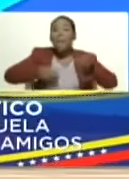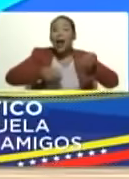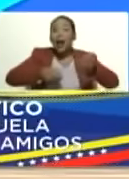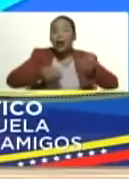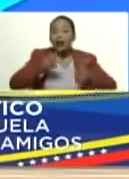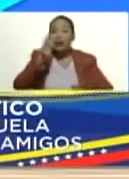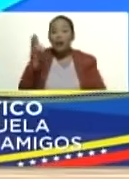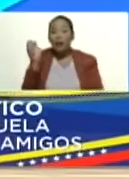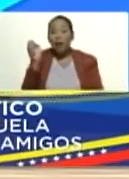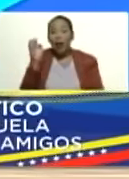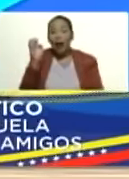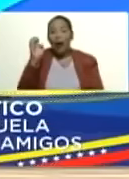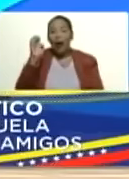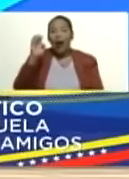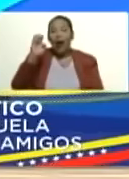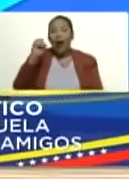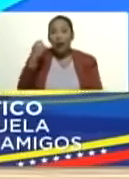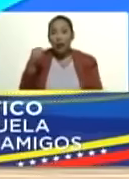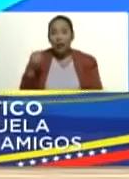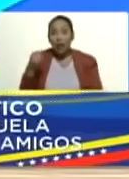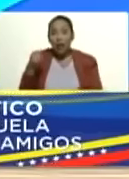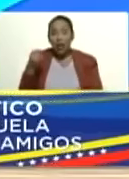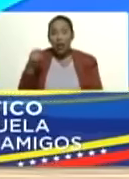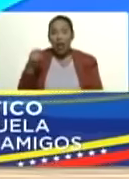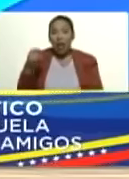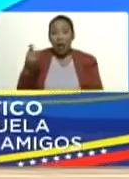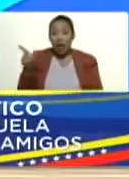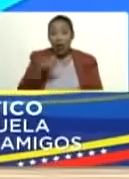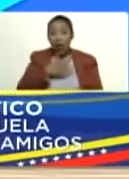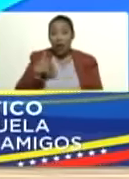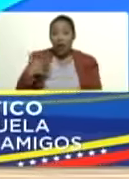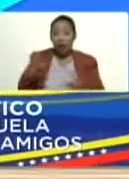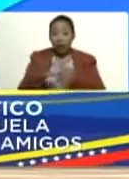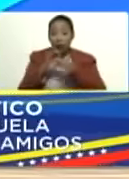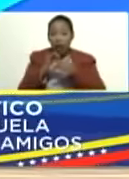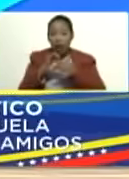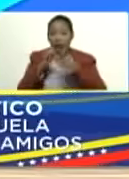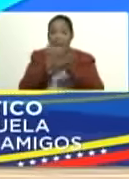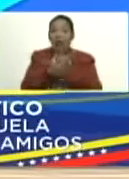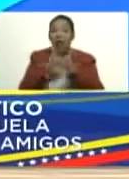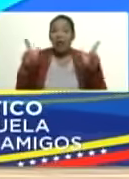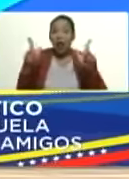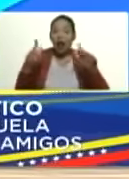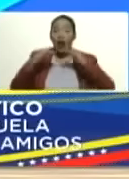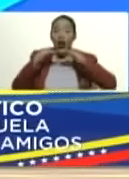emprende la unión y la gran aventura de liberar los llanos.